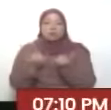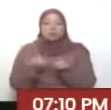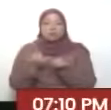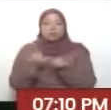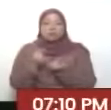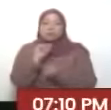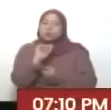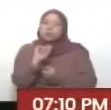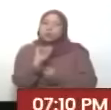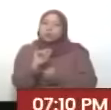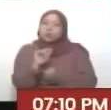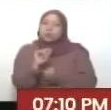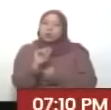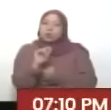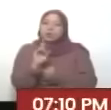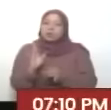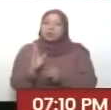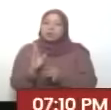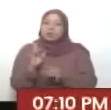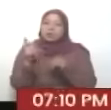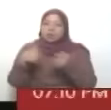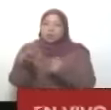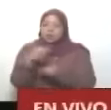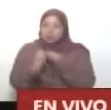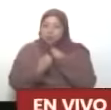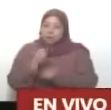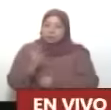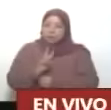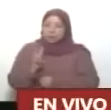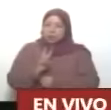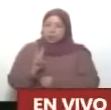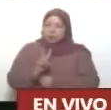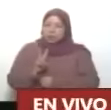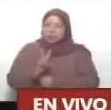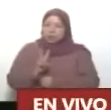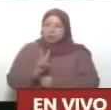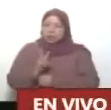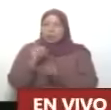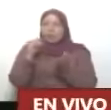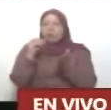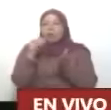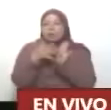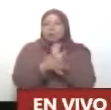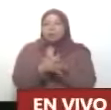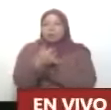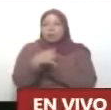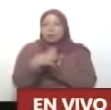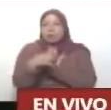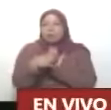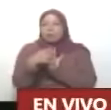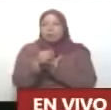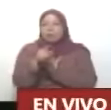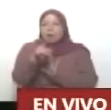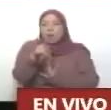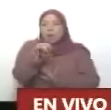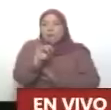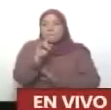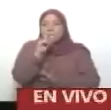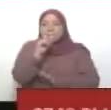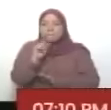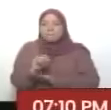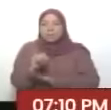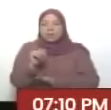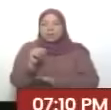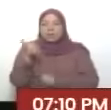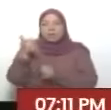Marca pim pum pa, Made in Venezuela. Después nos quedamos en Maracay y fuimos